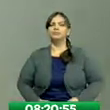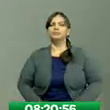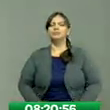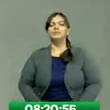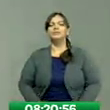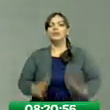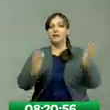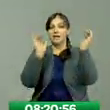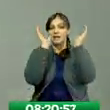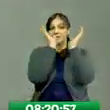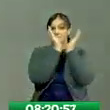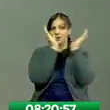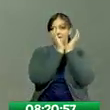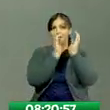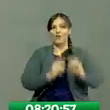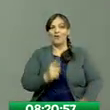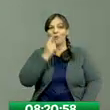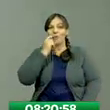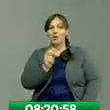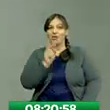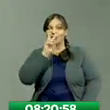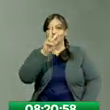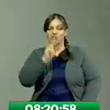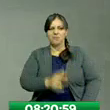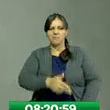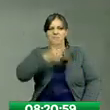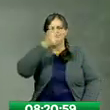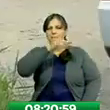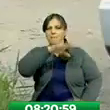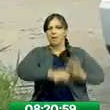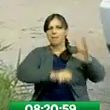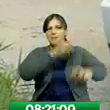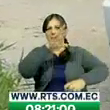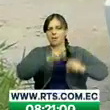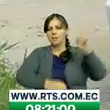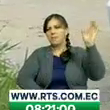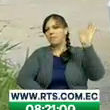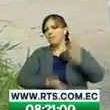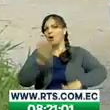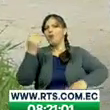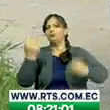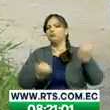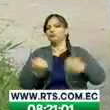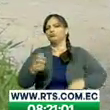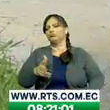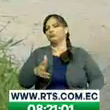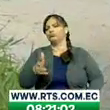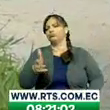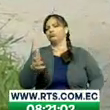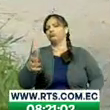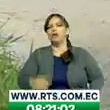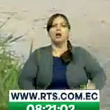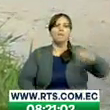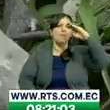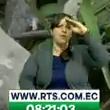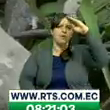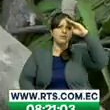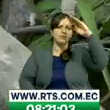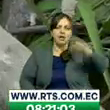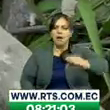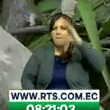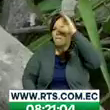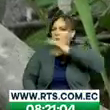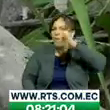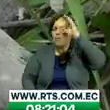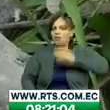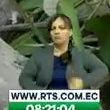La persecución se extendió por varios minutos y concluyó en el sector denominado Pampas del Guasmo en Yaguachi. Según